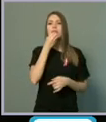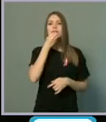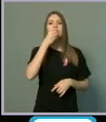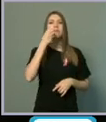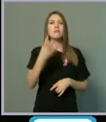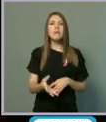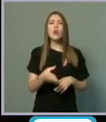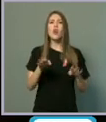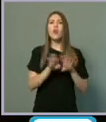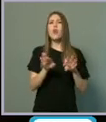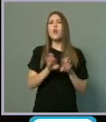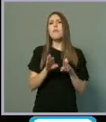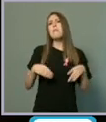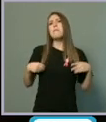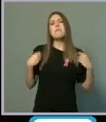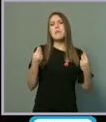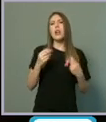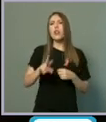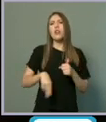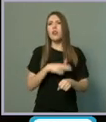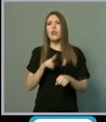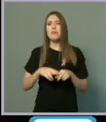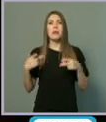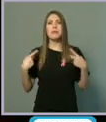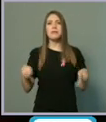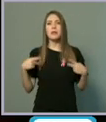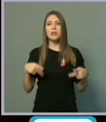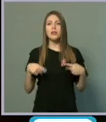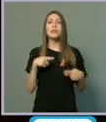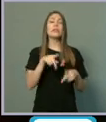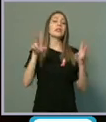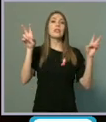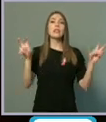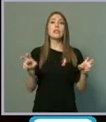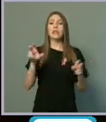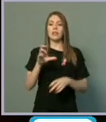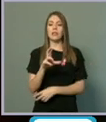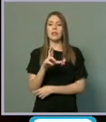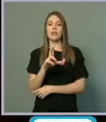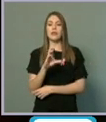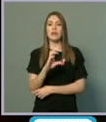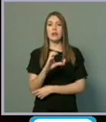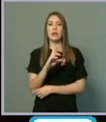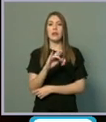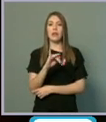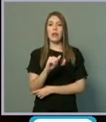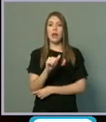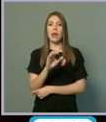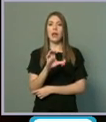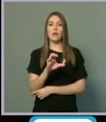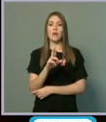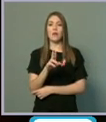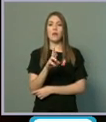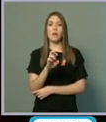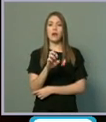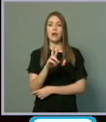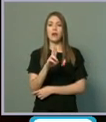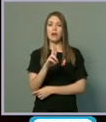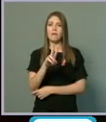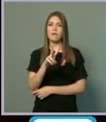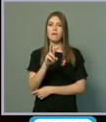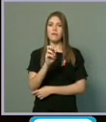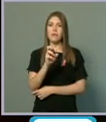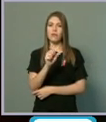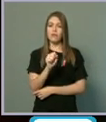gente común y corriente. De él tenemos, por supuesto, Cría Cuervos, creo que es su película más conocida, un película, no, loco. Le